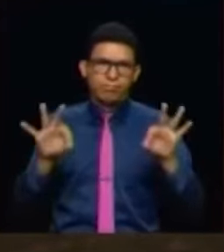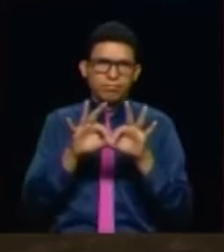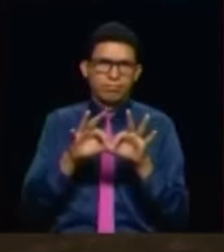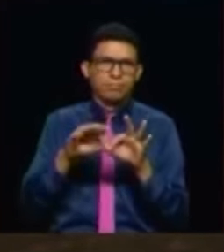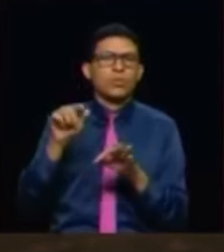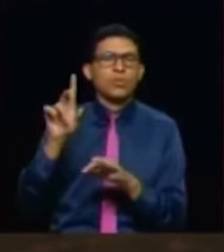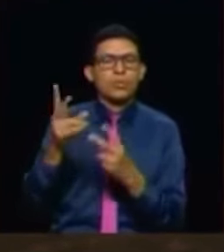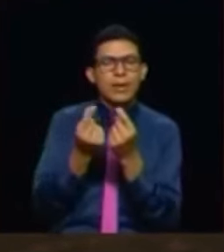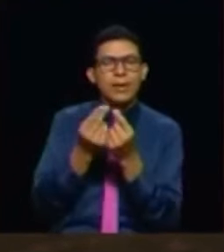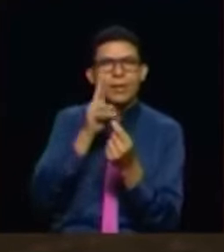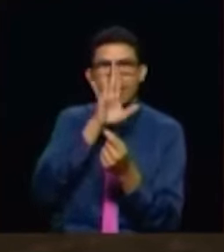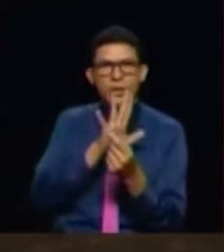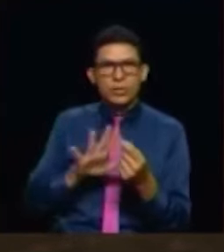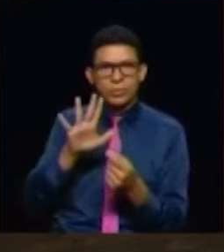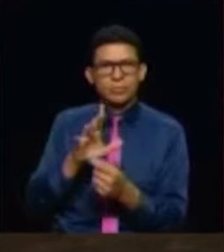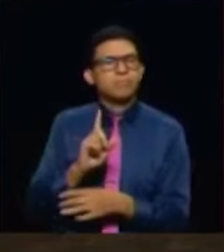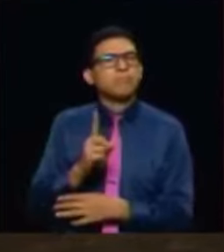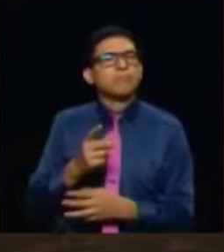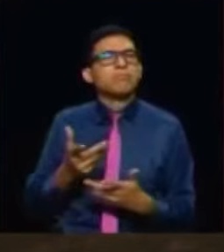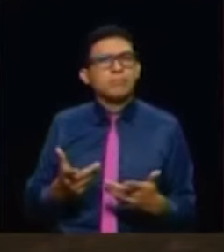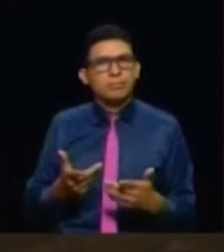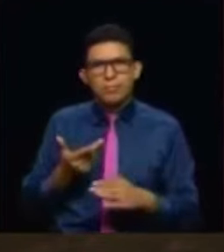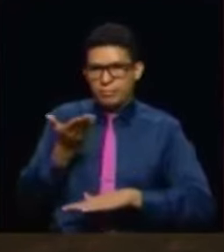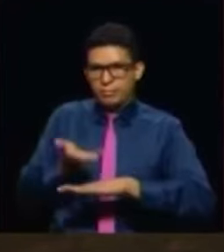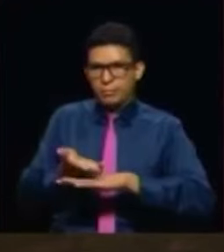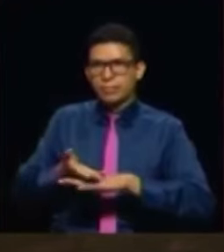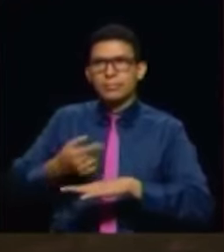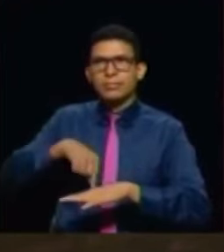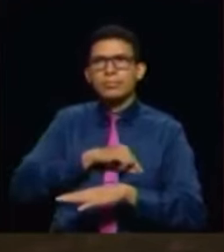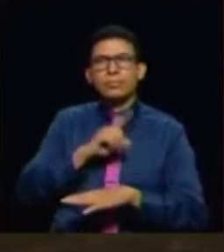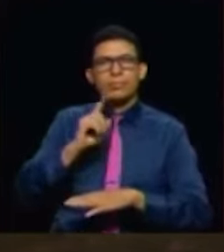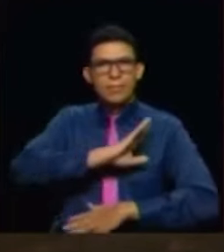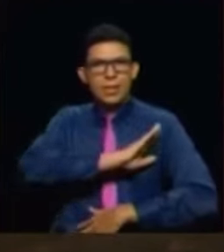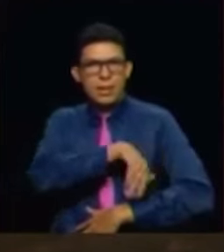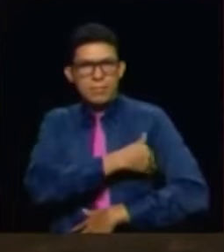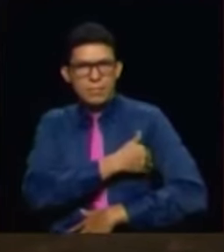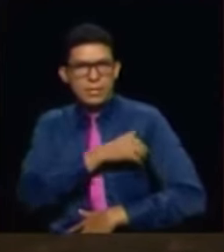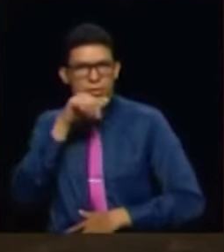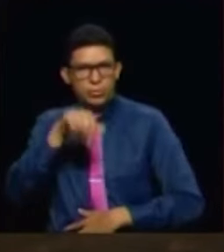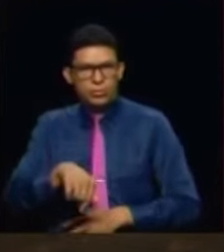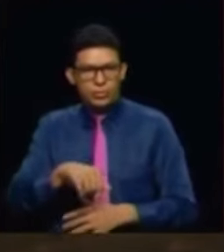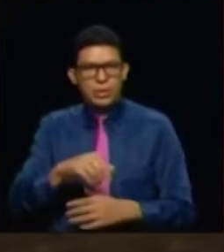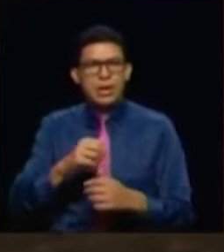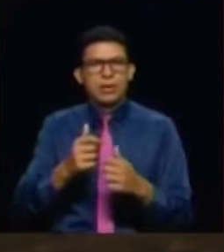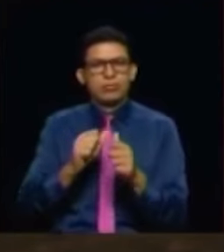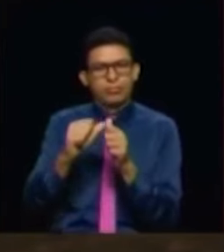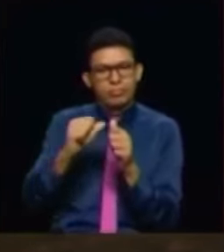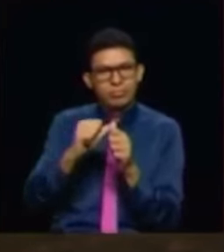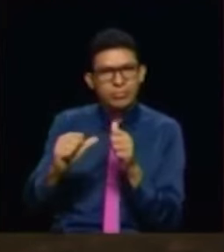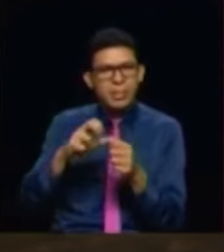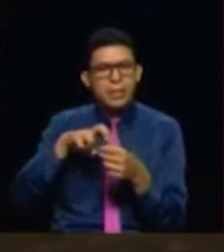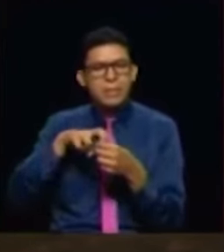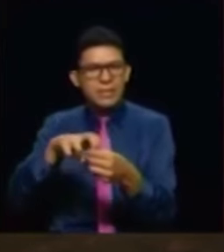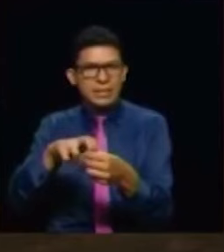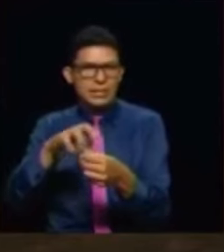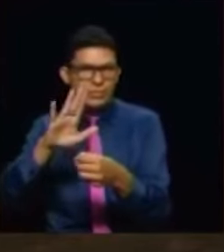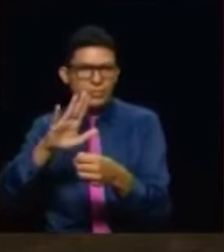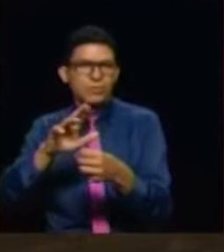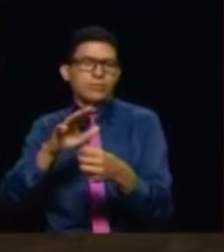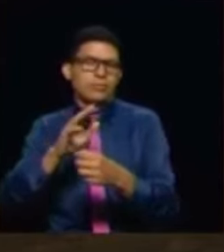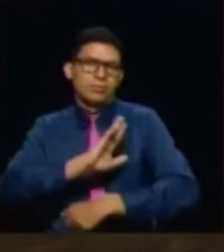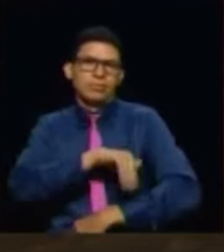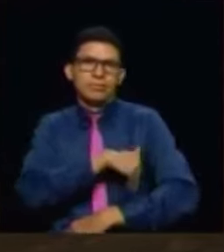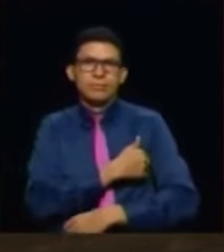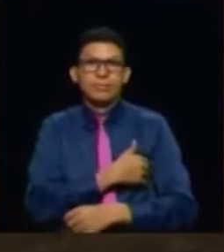la economía nacional. Entre estos, la propuesta que le presentó el ministro de Hacienda y la ministra de Transporte a los transportadores del país sobre